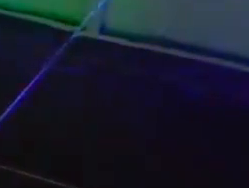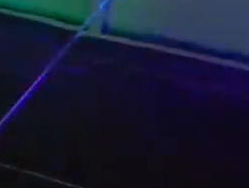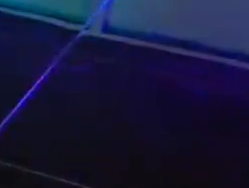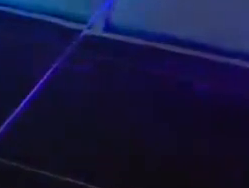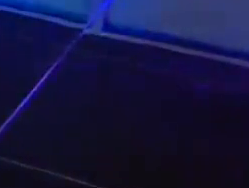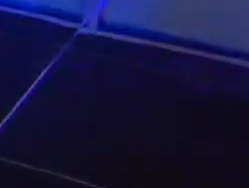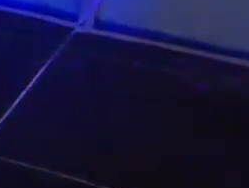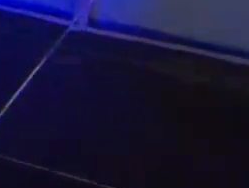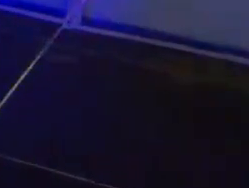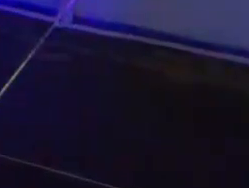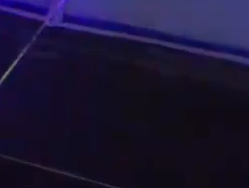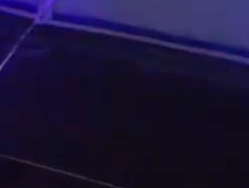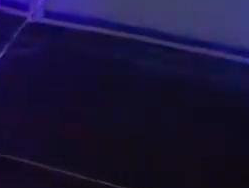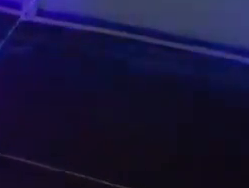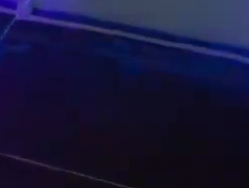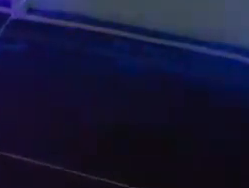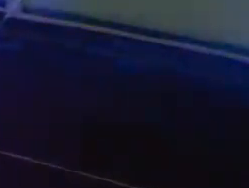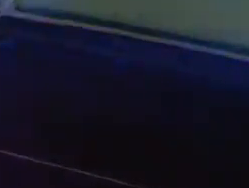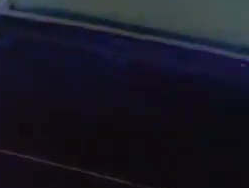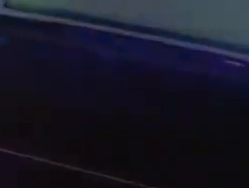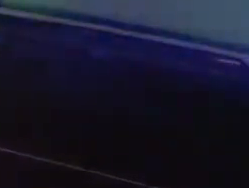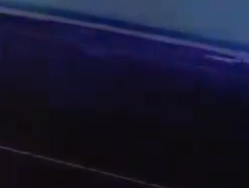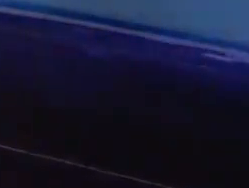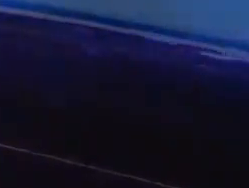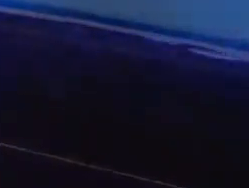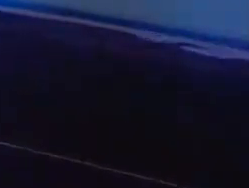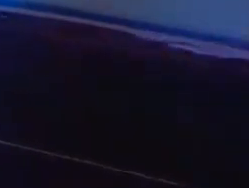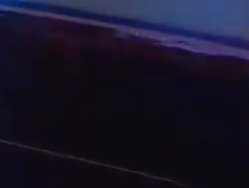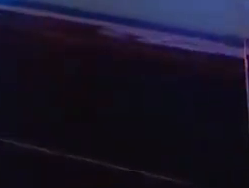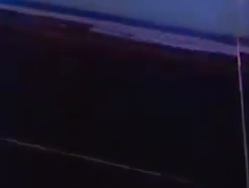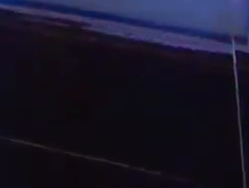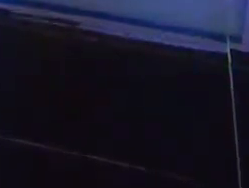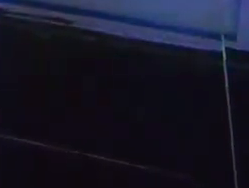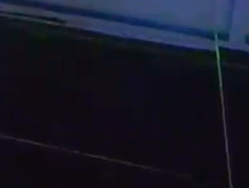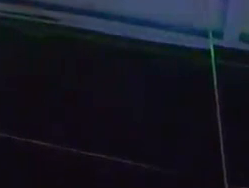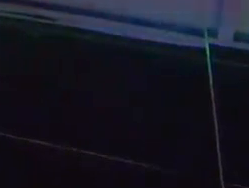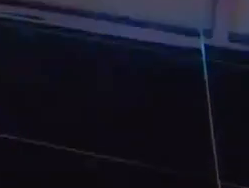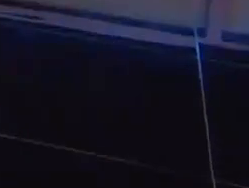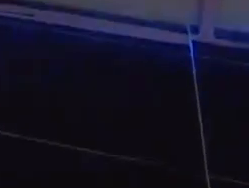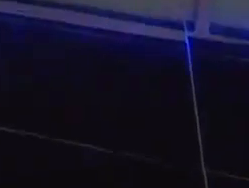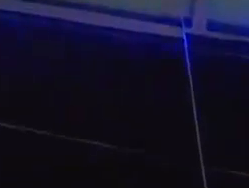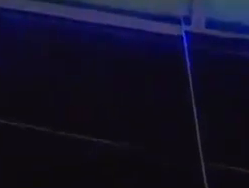Voy a hacer una canción que se llama 1994, dedicada a la comparsa de mi barrio, Candombe la Plaza.